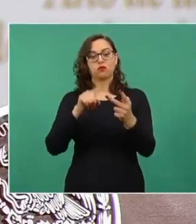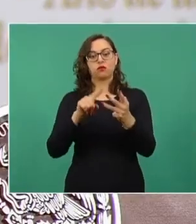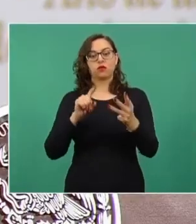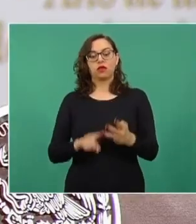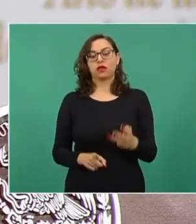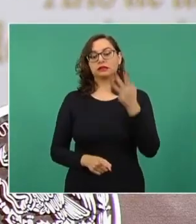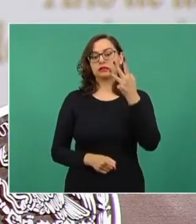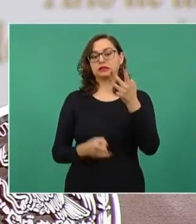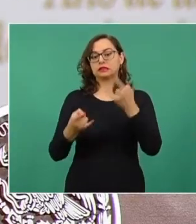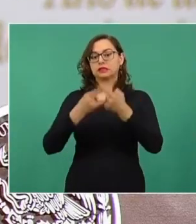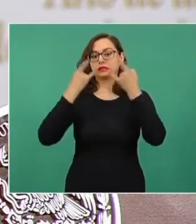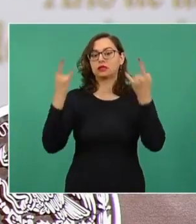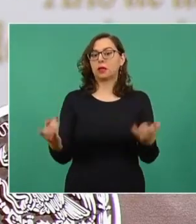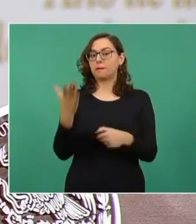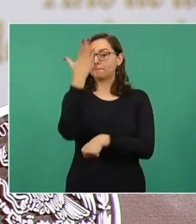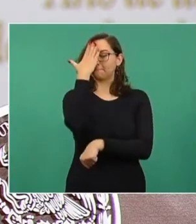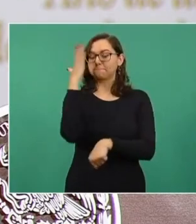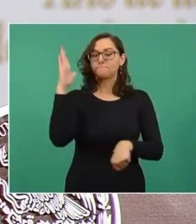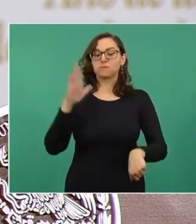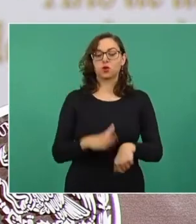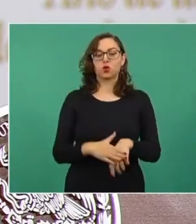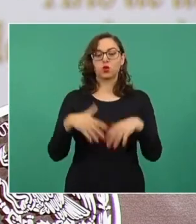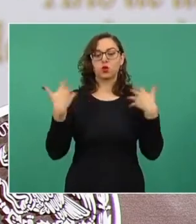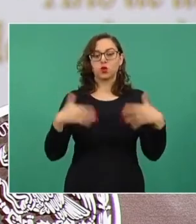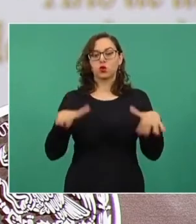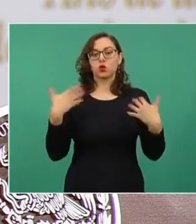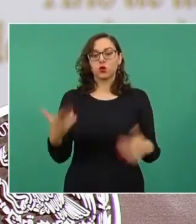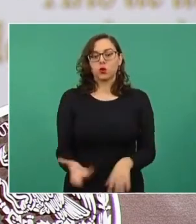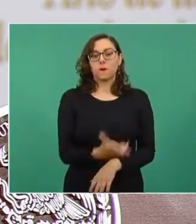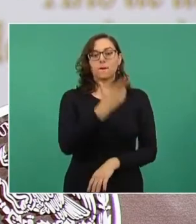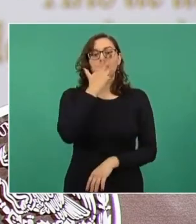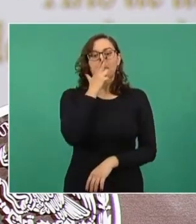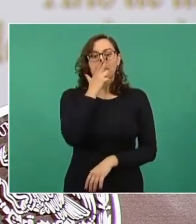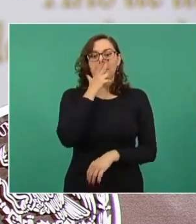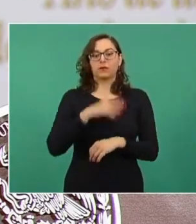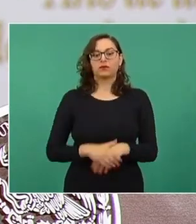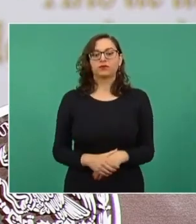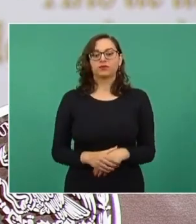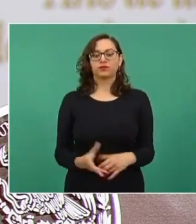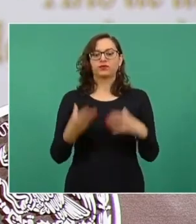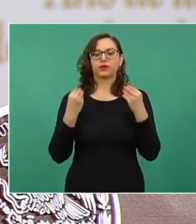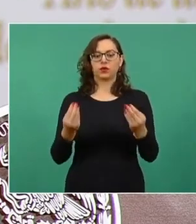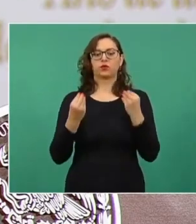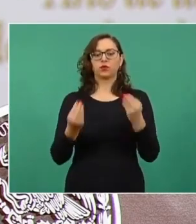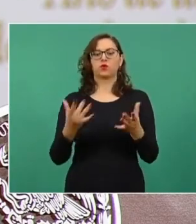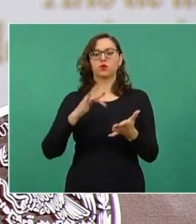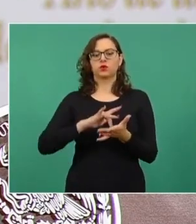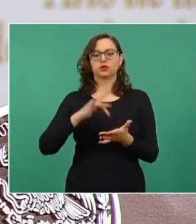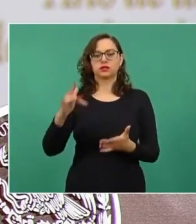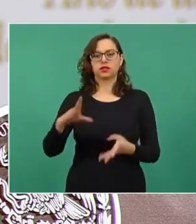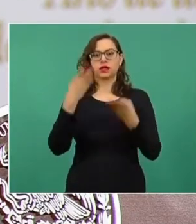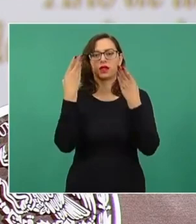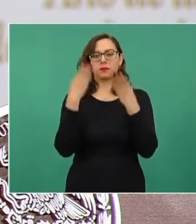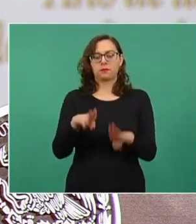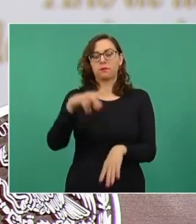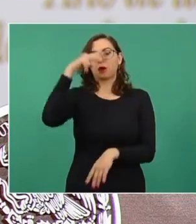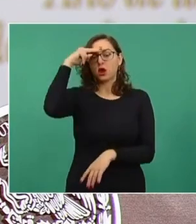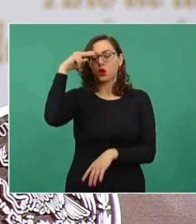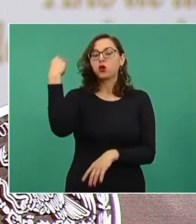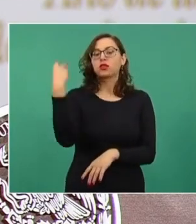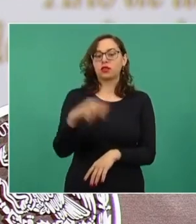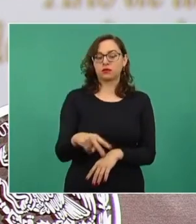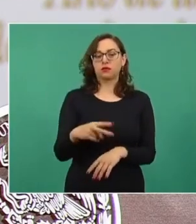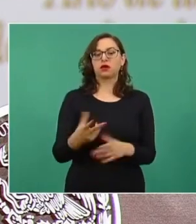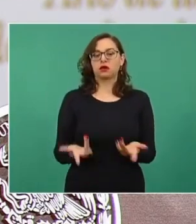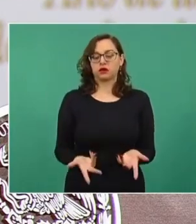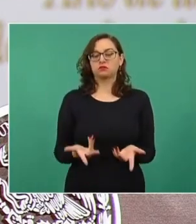conmemoraciones de gran significado para la historia de nuestro país. Agradecemos enormemente al Banco de México la realización de